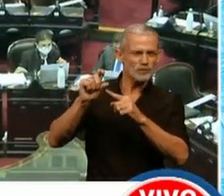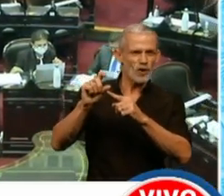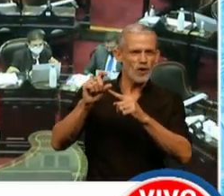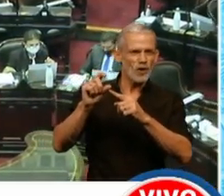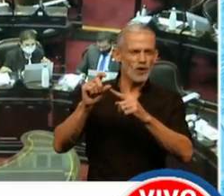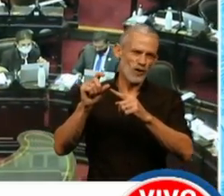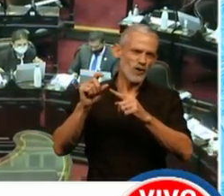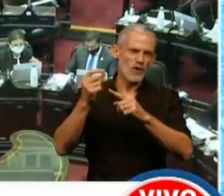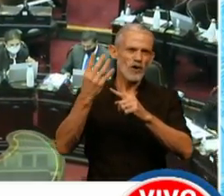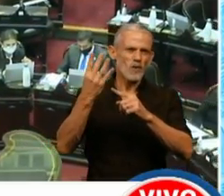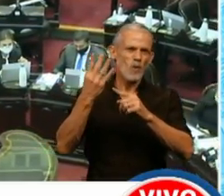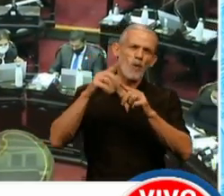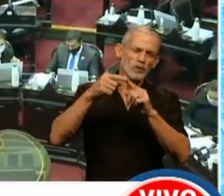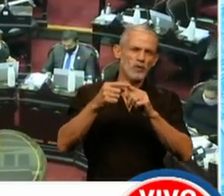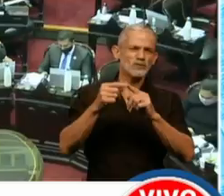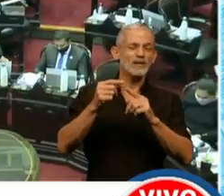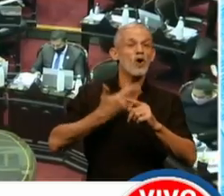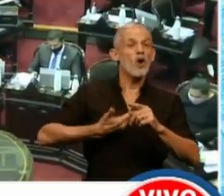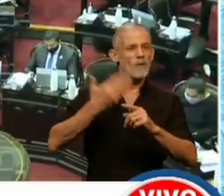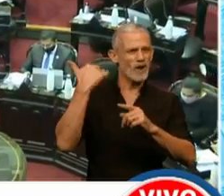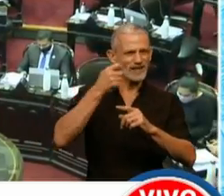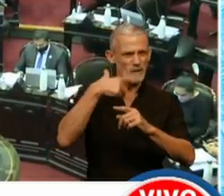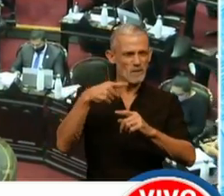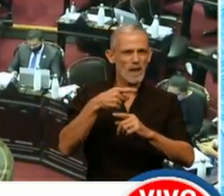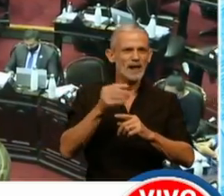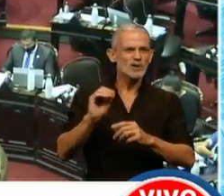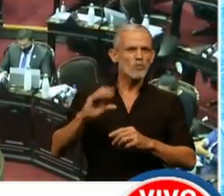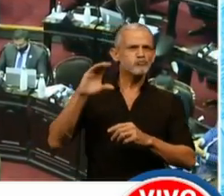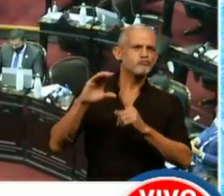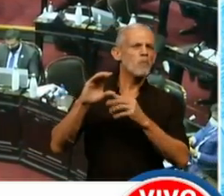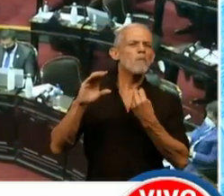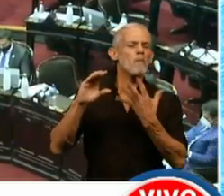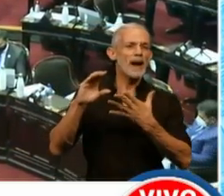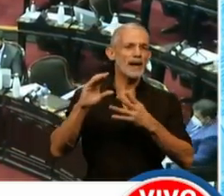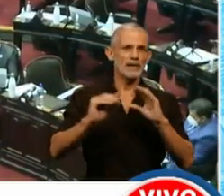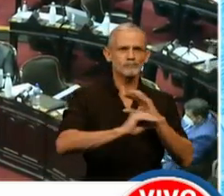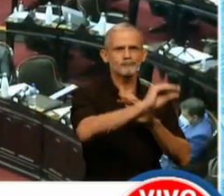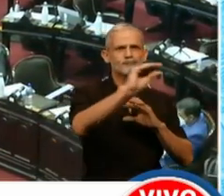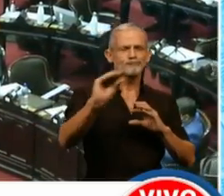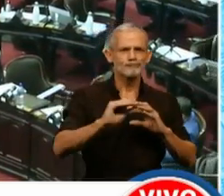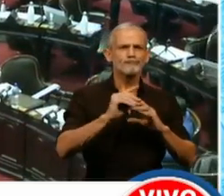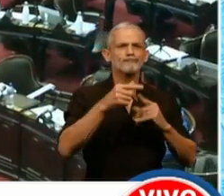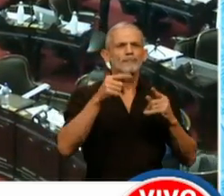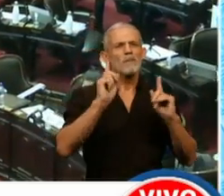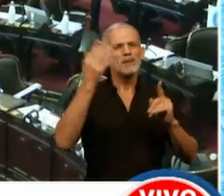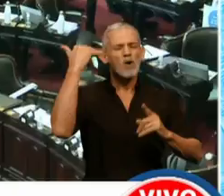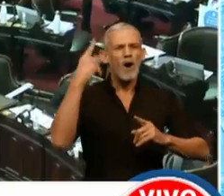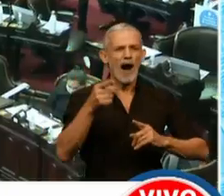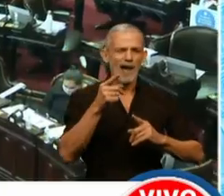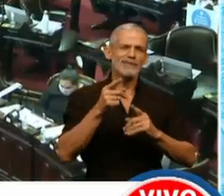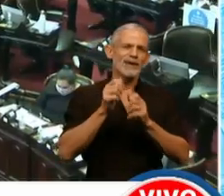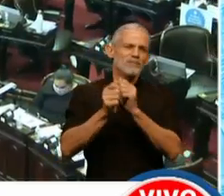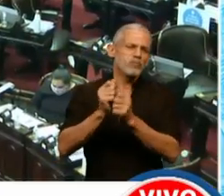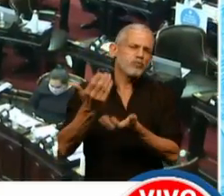4% que hizo el gobierno anterior era para de alguna manera cubrir los desaguisados que